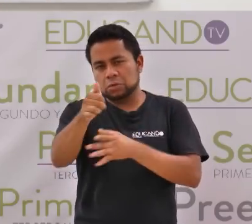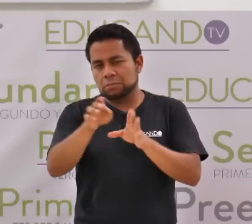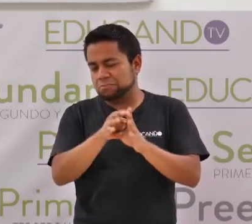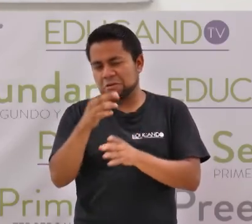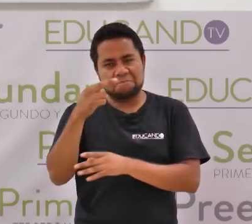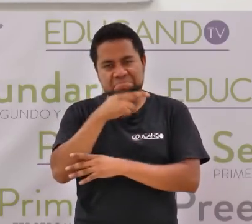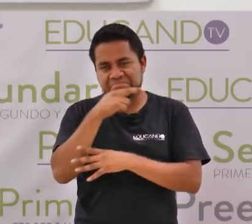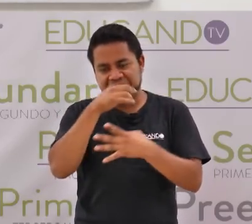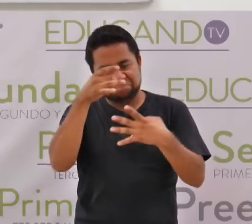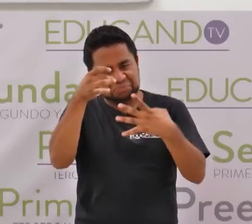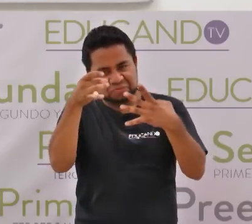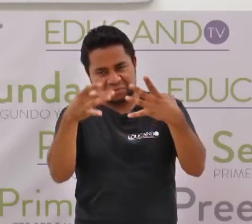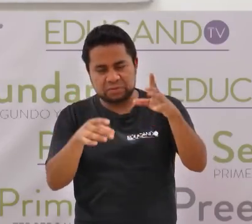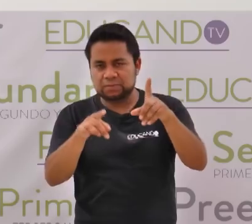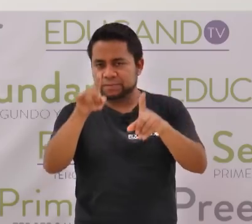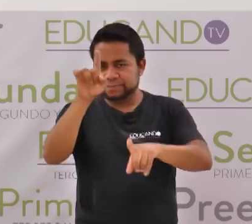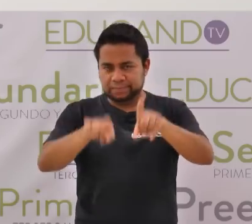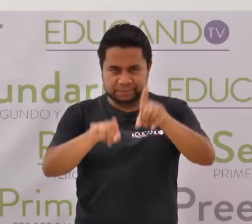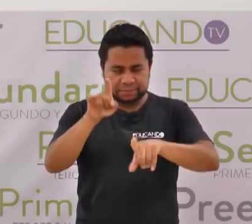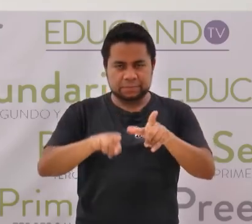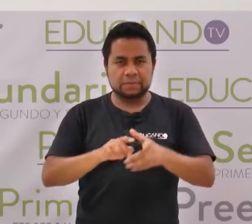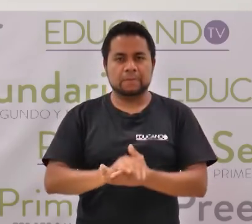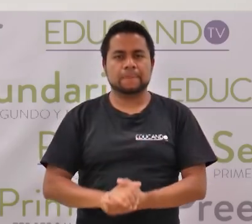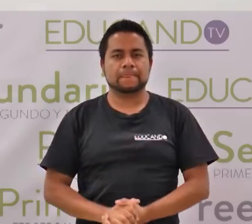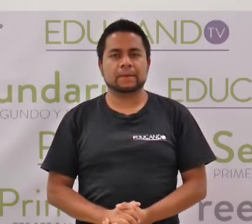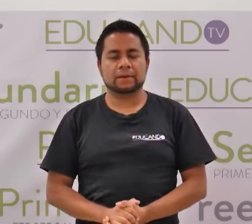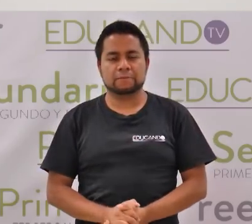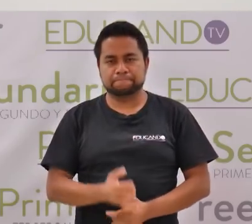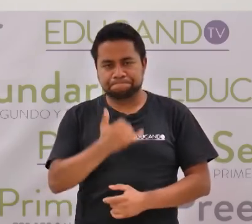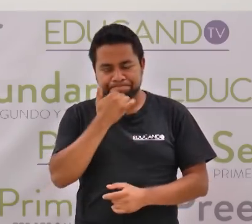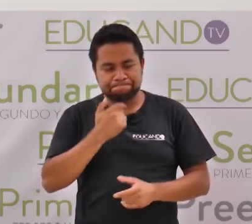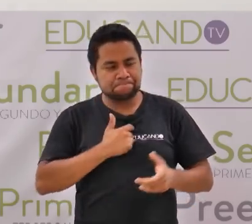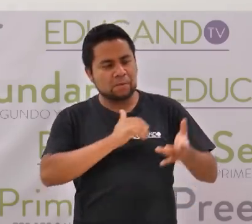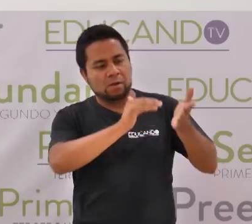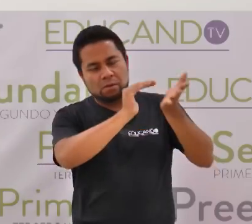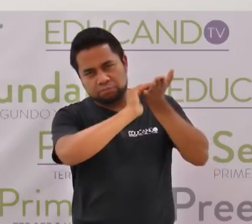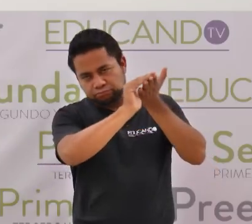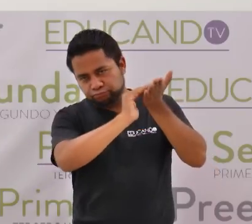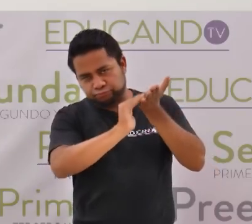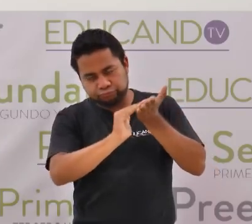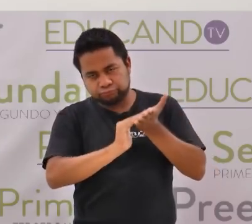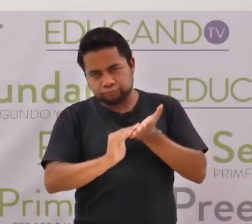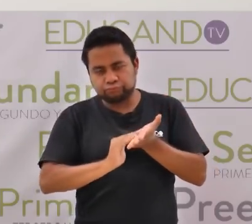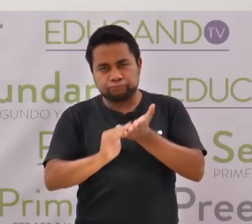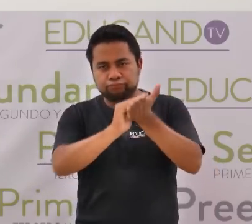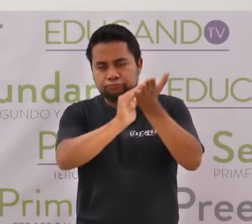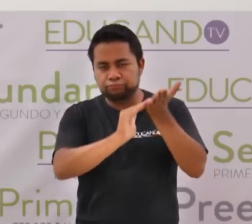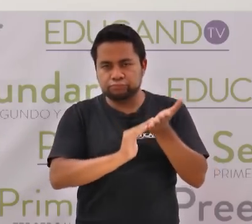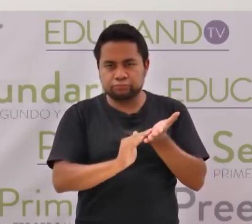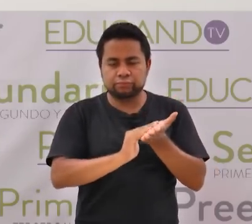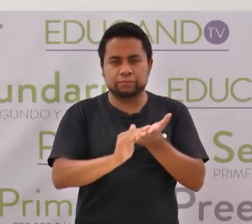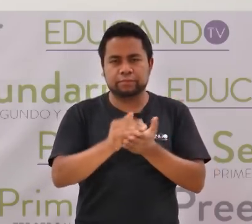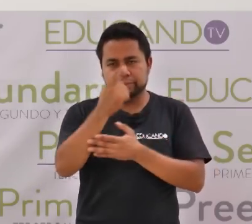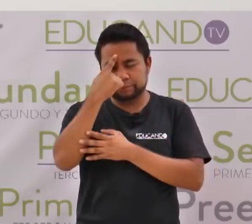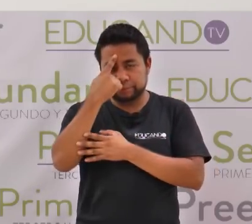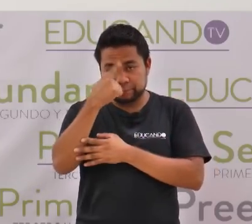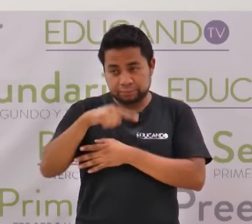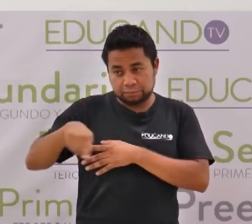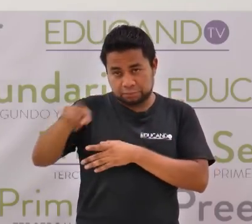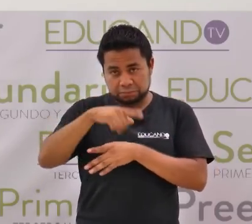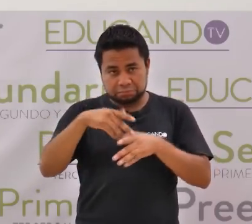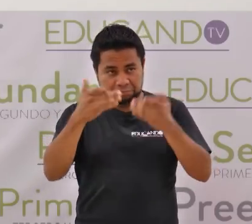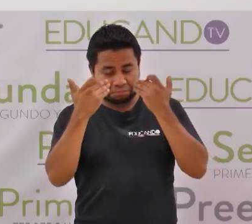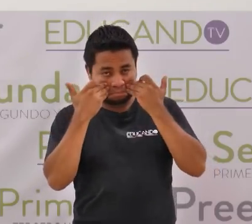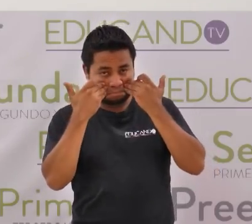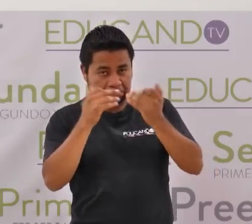a ver rápidamente. Déjenme borrar esto que está aquí para que